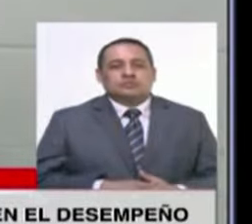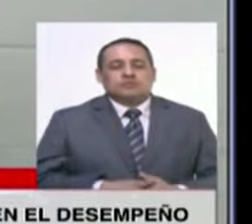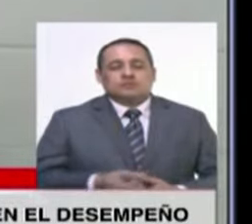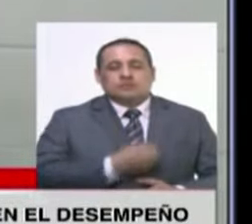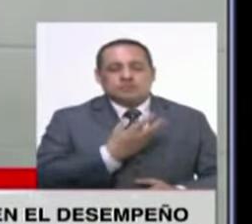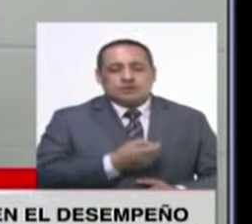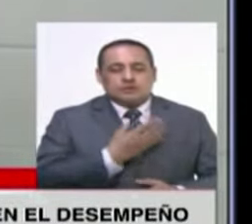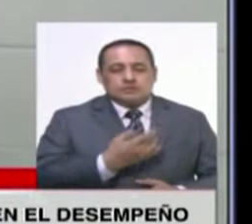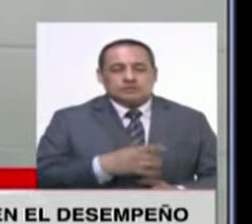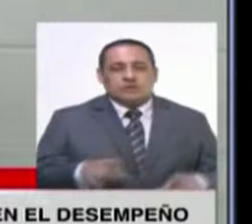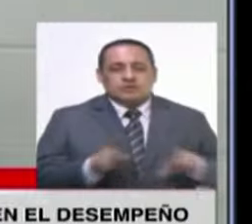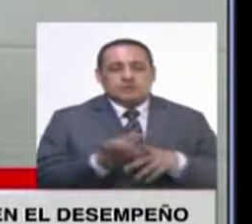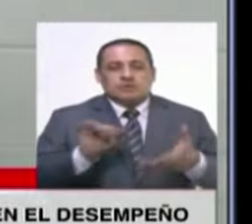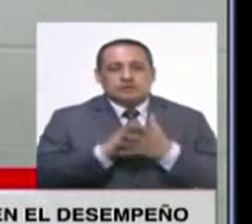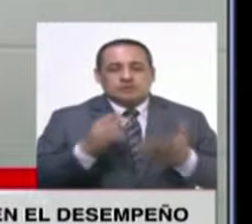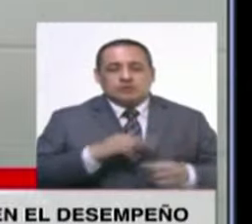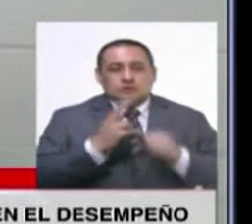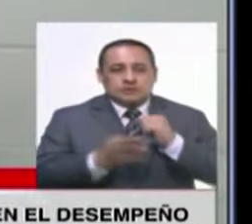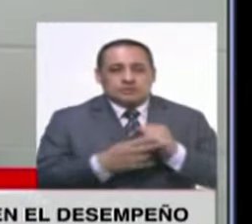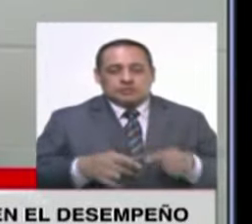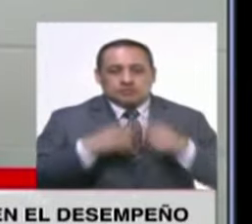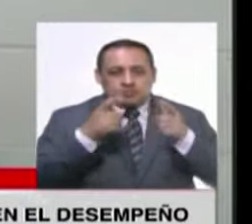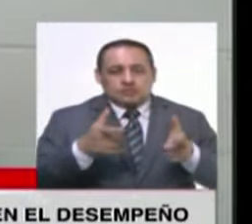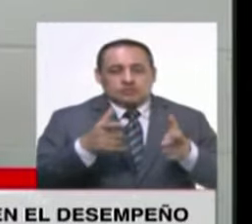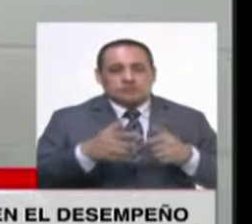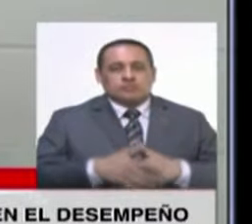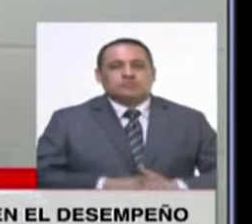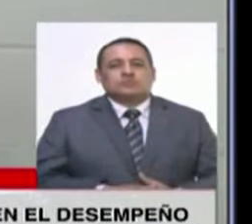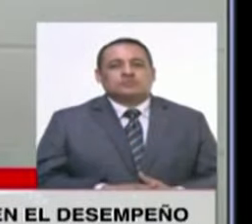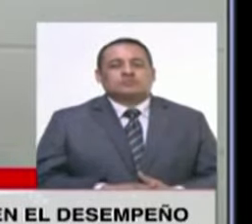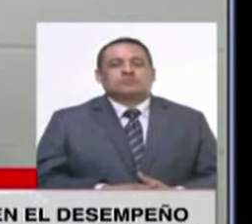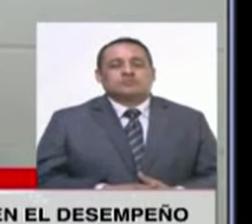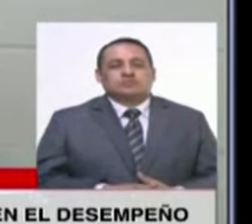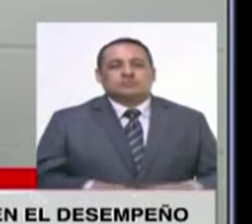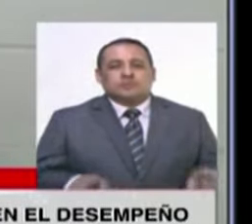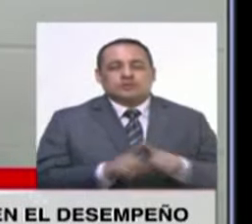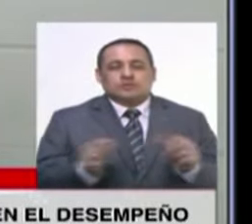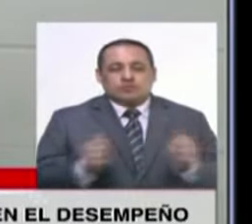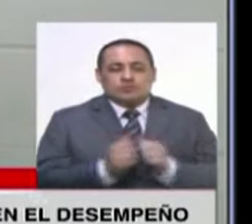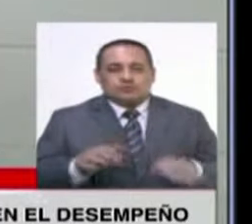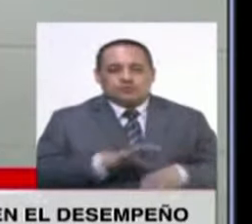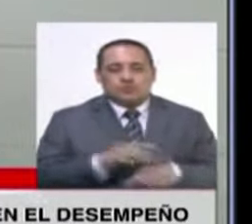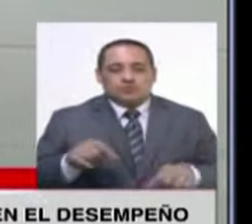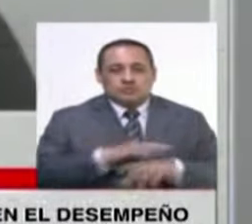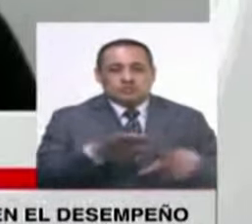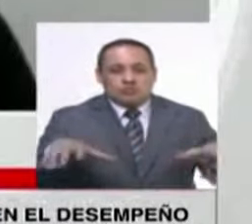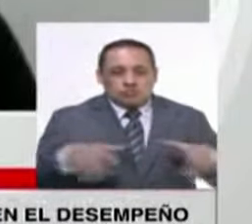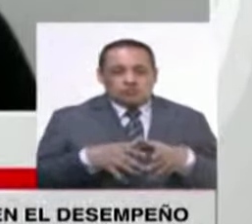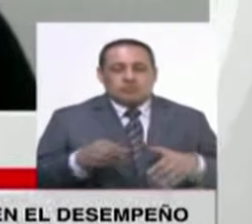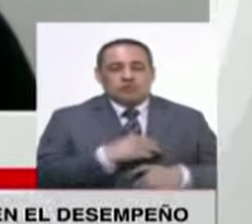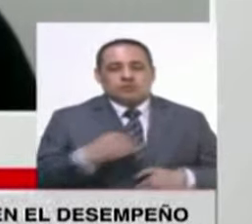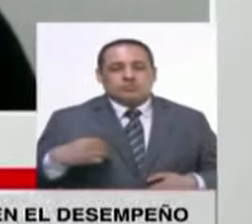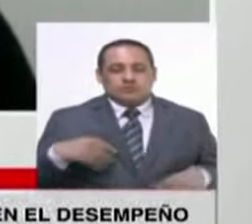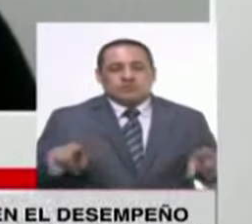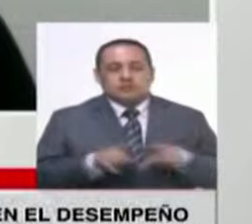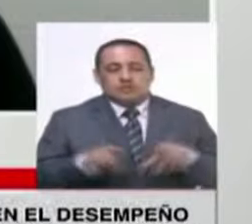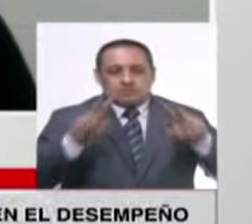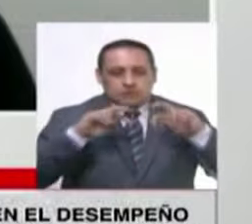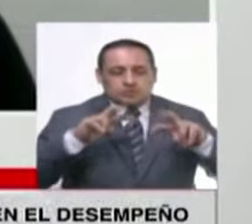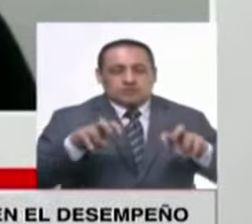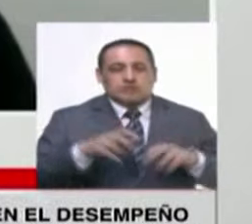de mayo en poder garantizar mi seguridad junto con todos los miembros de esa comisión